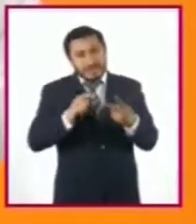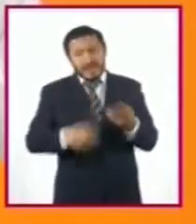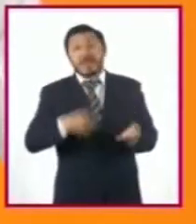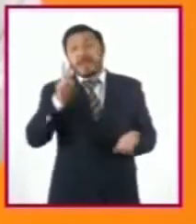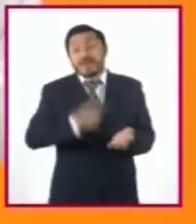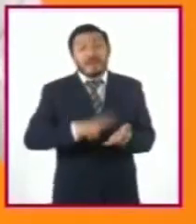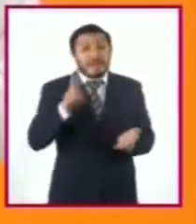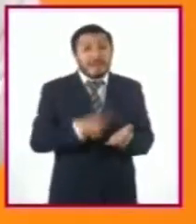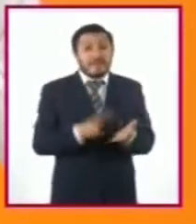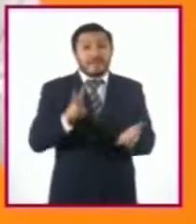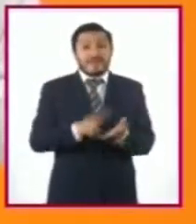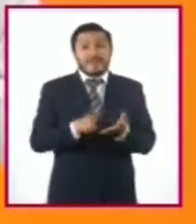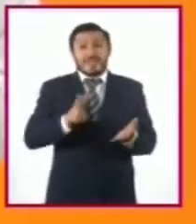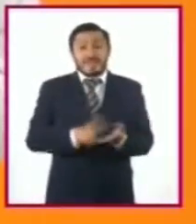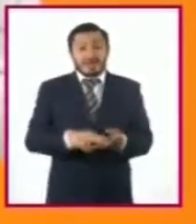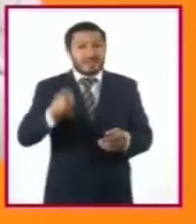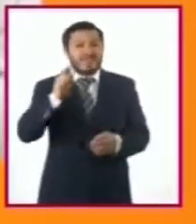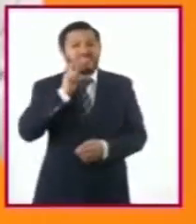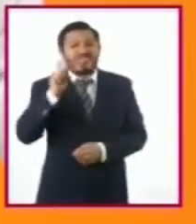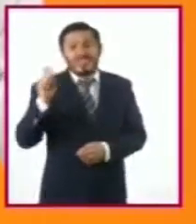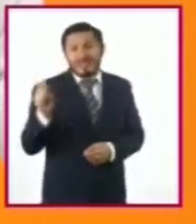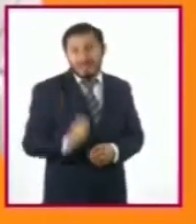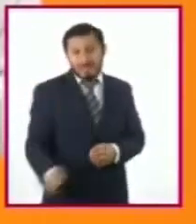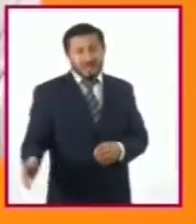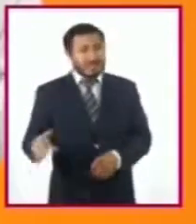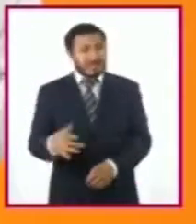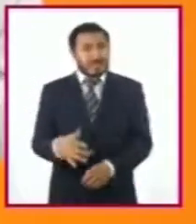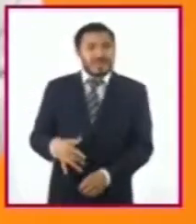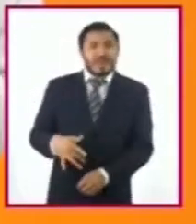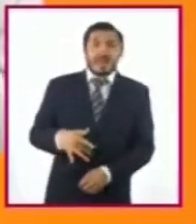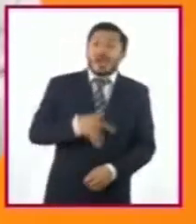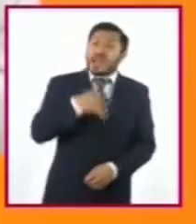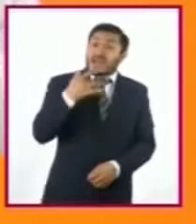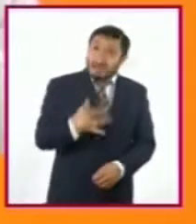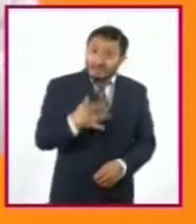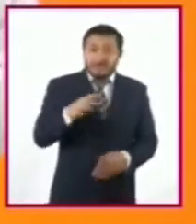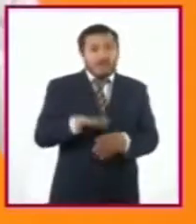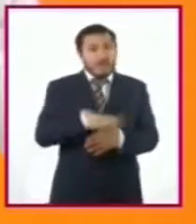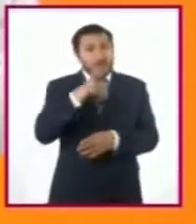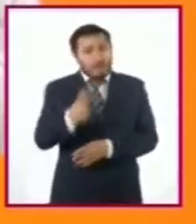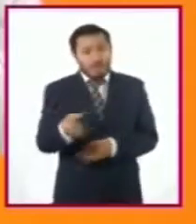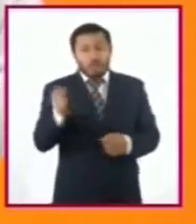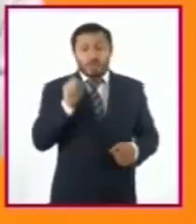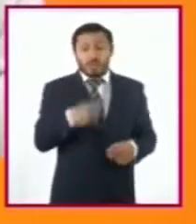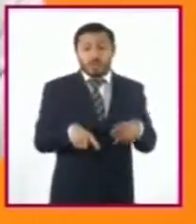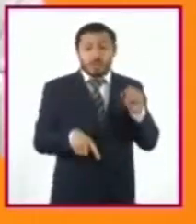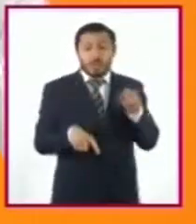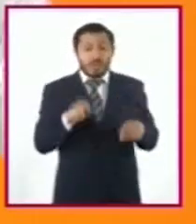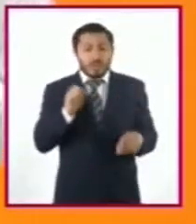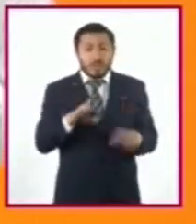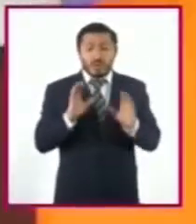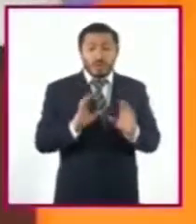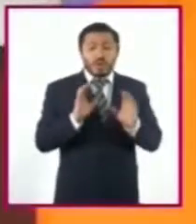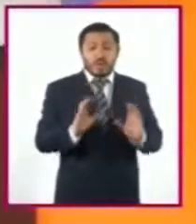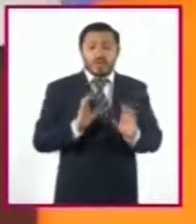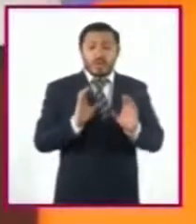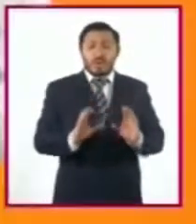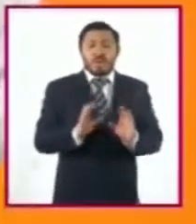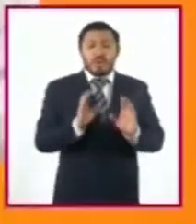de los que habla son la amistad y la sinceridad, por eso dice que cultiva una rosa blanca, algo bello y